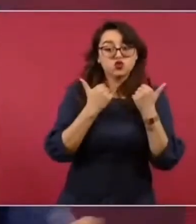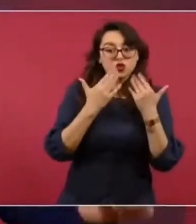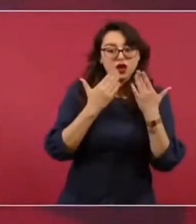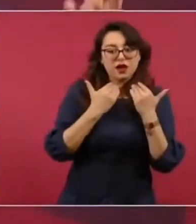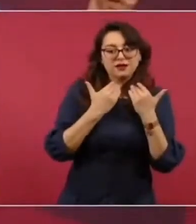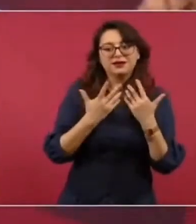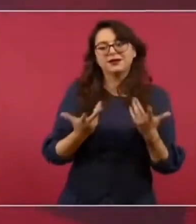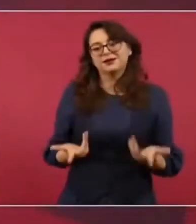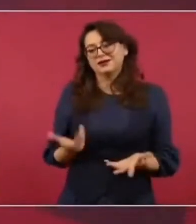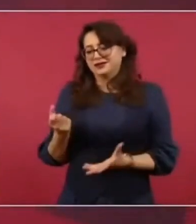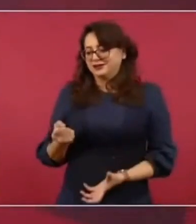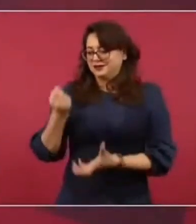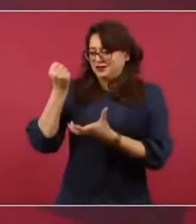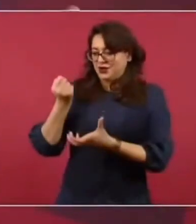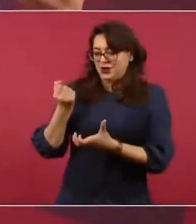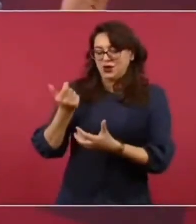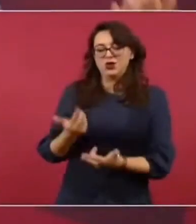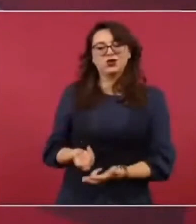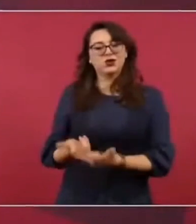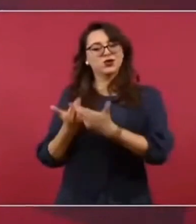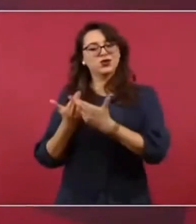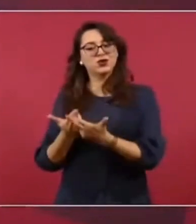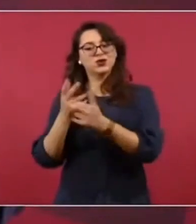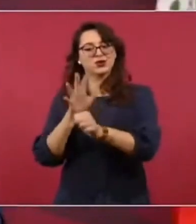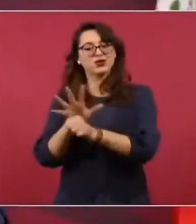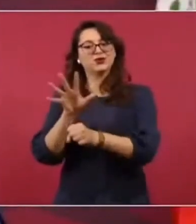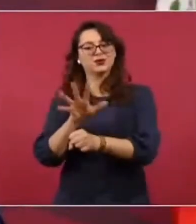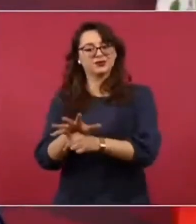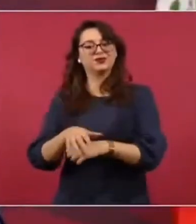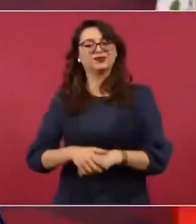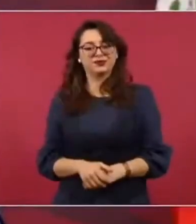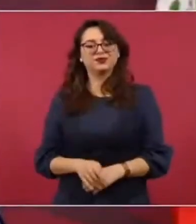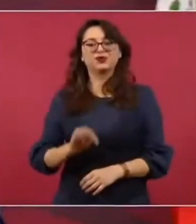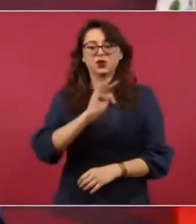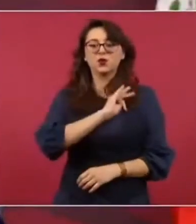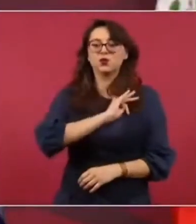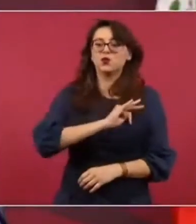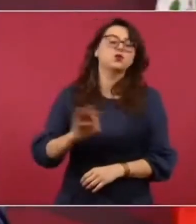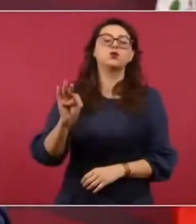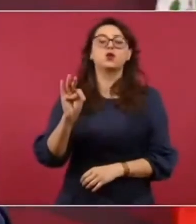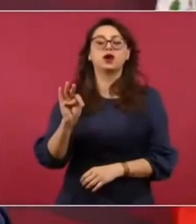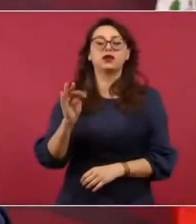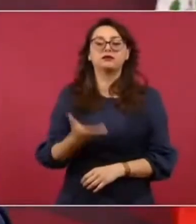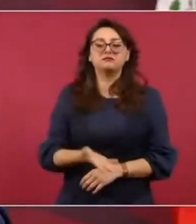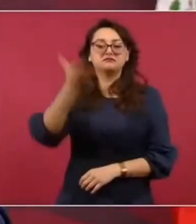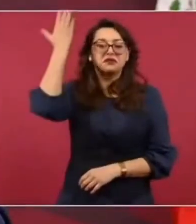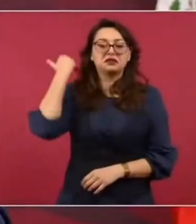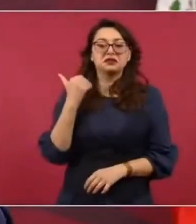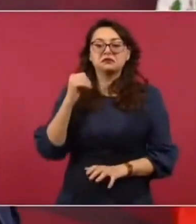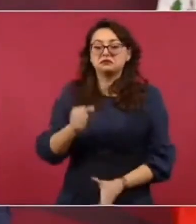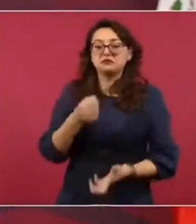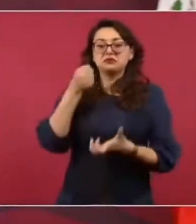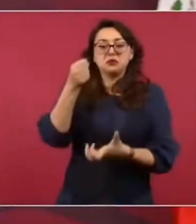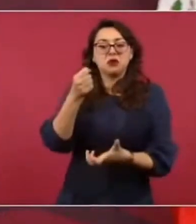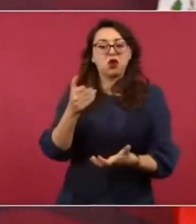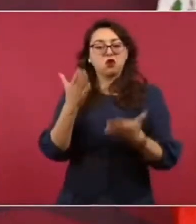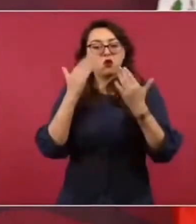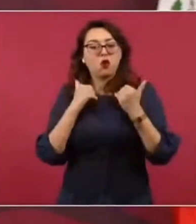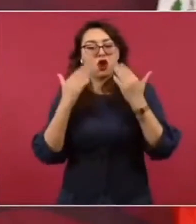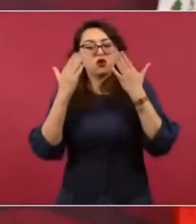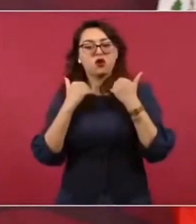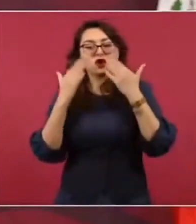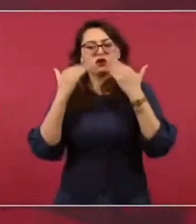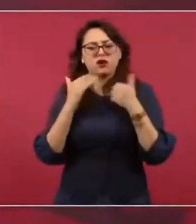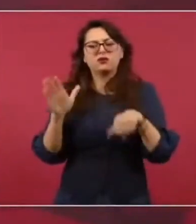Antes no alcanzaba el presupuesto porque todo se lo robaban. Ayer estaba yo